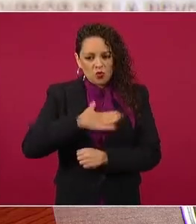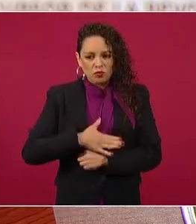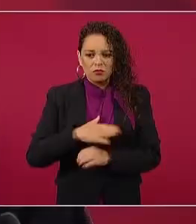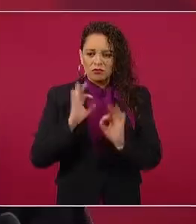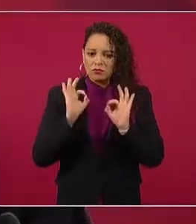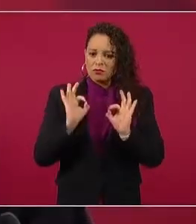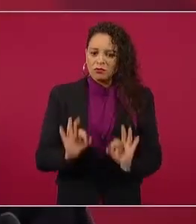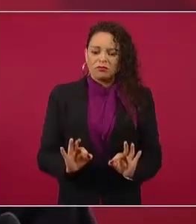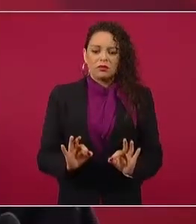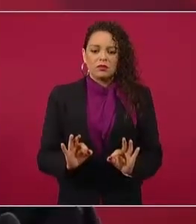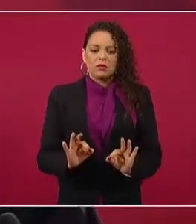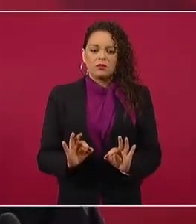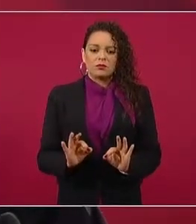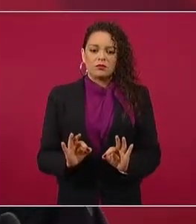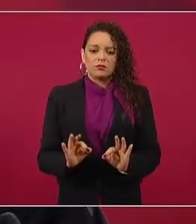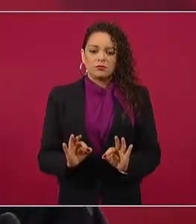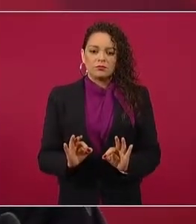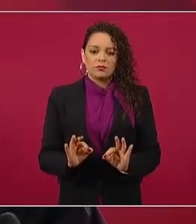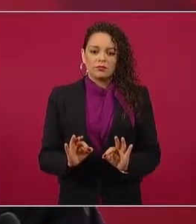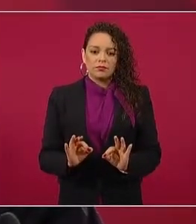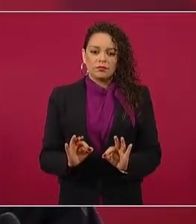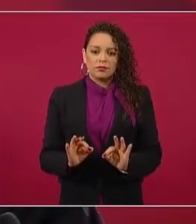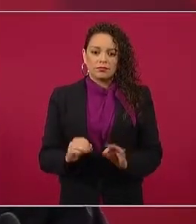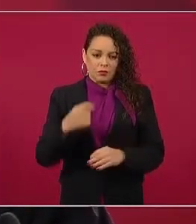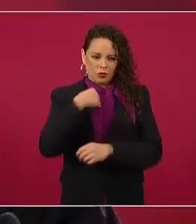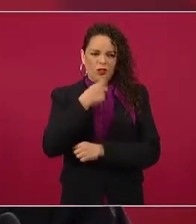Entonces, voy a decir a Adán que los invite